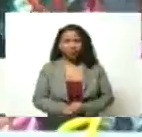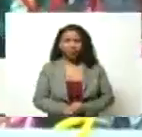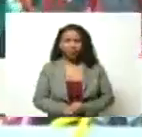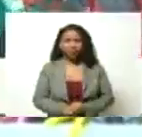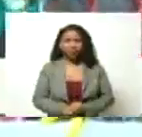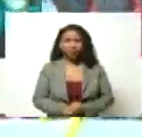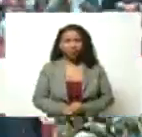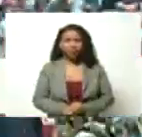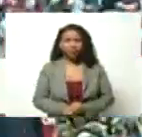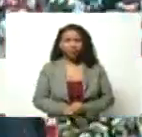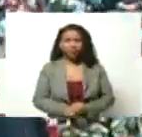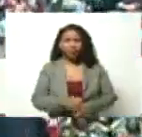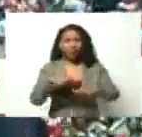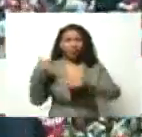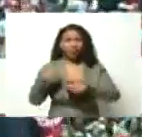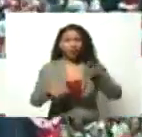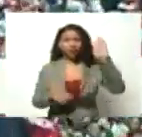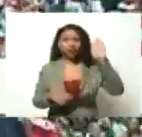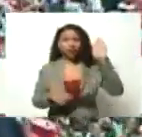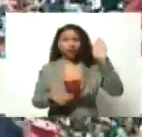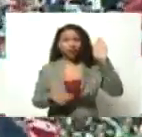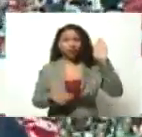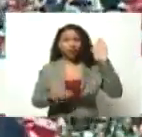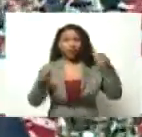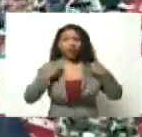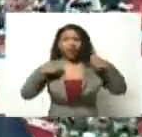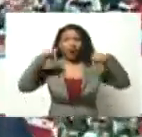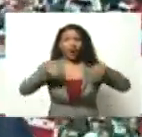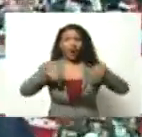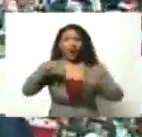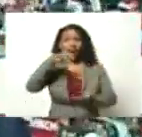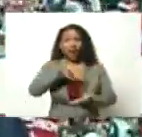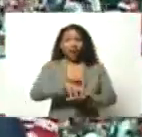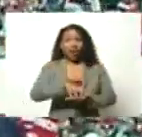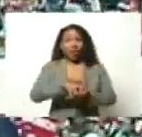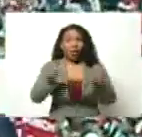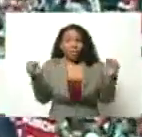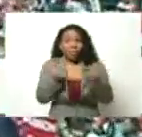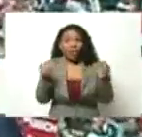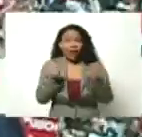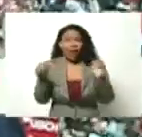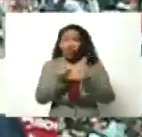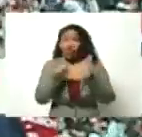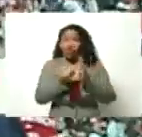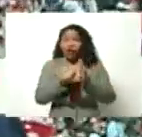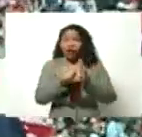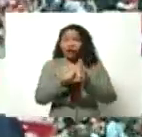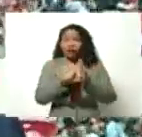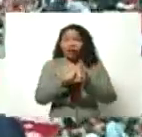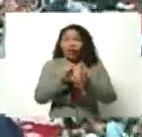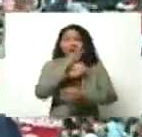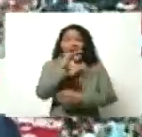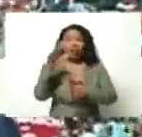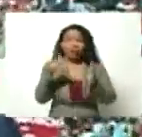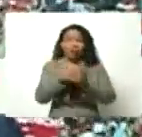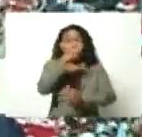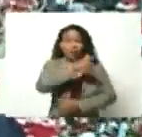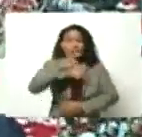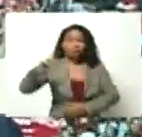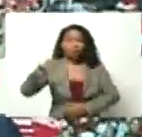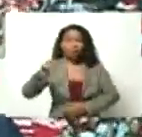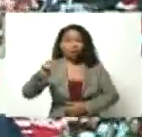Bueno aparte ya está juramentación que escribió acá en el estado Mérida donde más de 30.000 personas